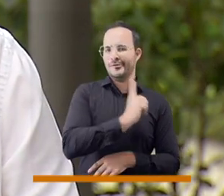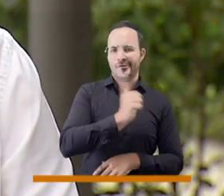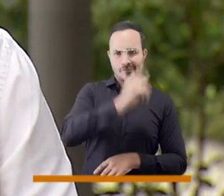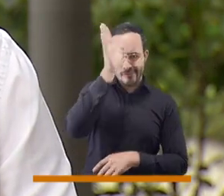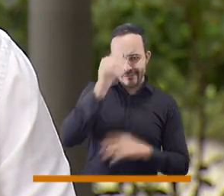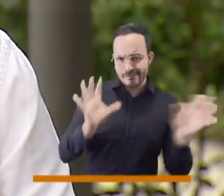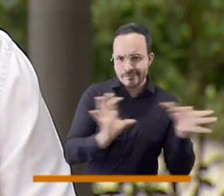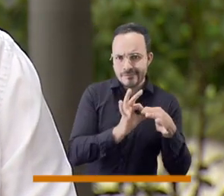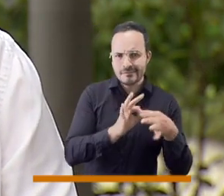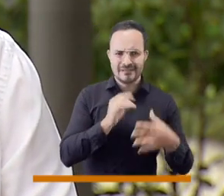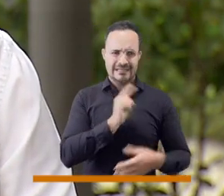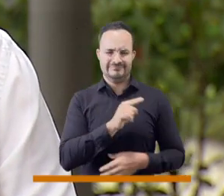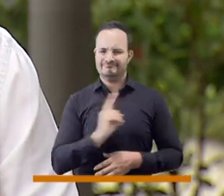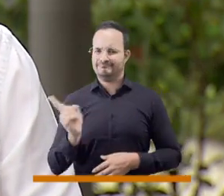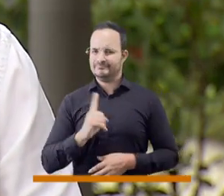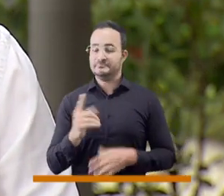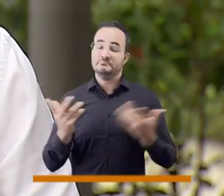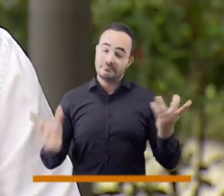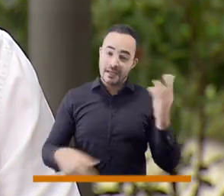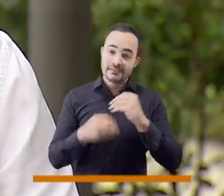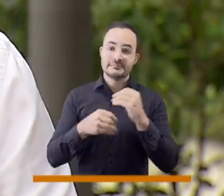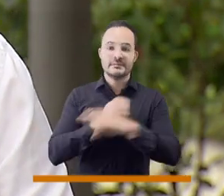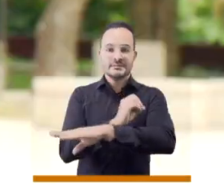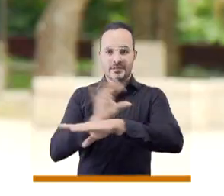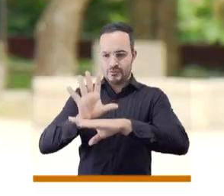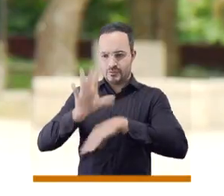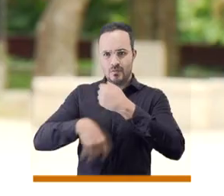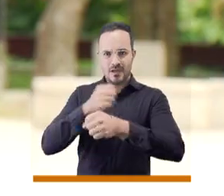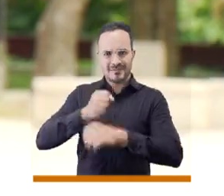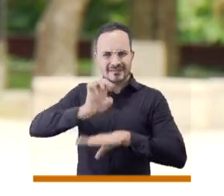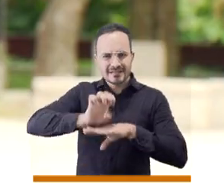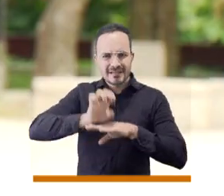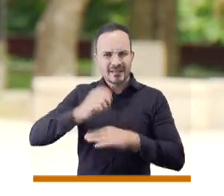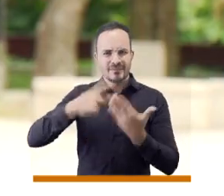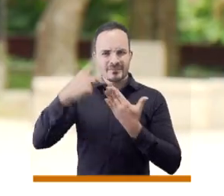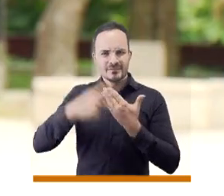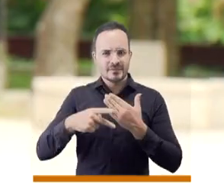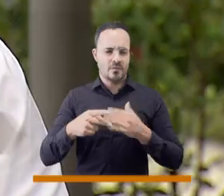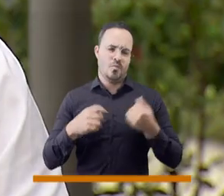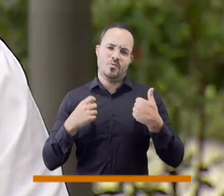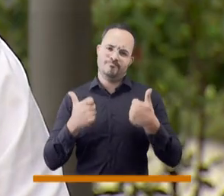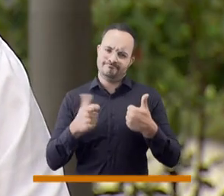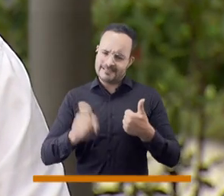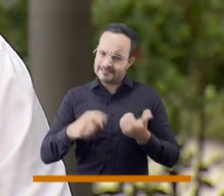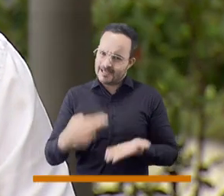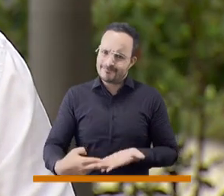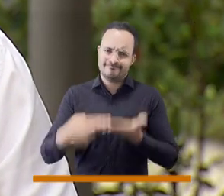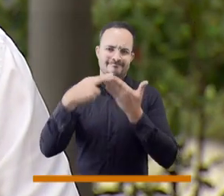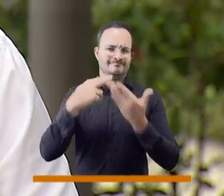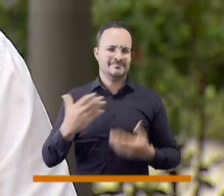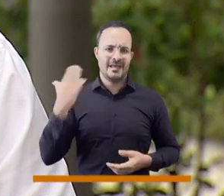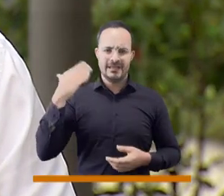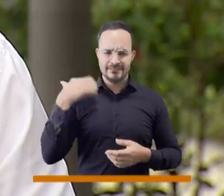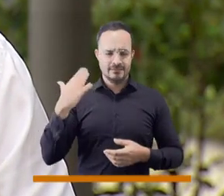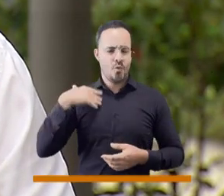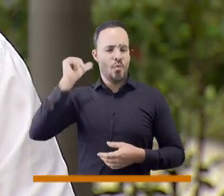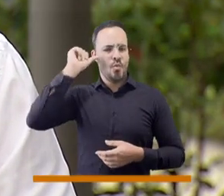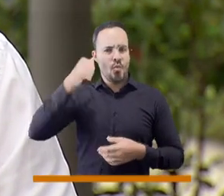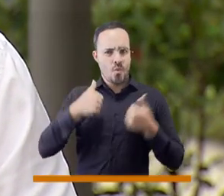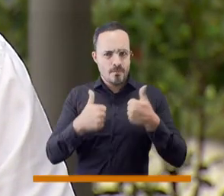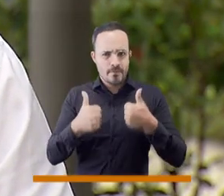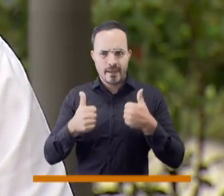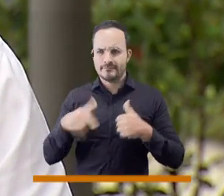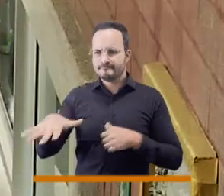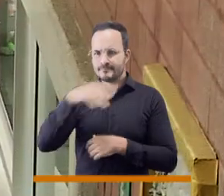Adicionalmente, nosotros tenemos que recuperar el buen funcionamiento de Buen Comienzo, porque Buen Comienzo había logrado zanjar una brecha